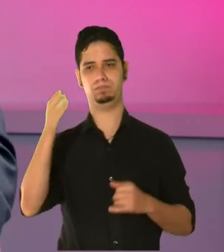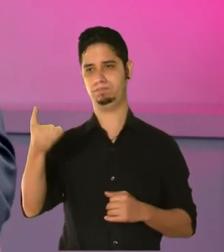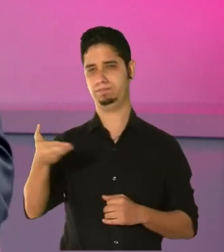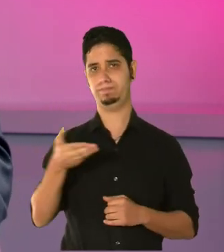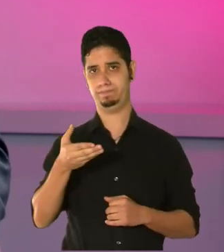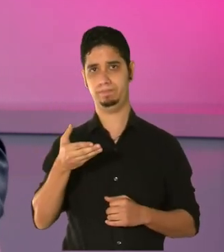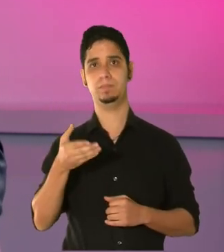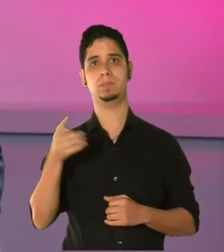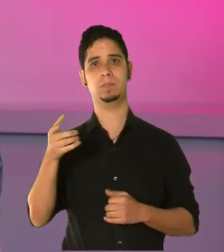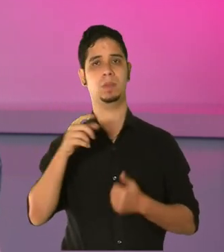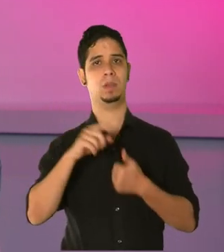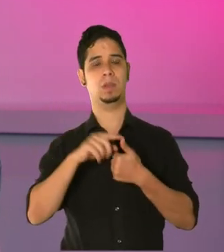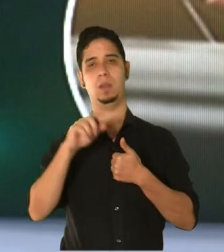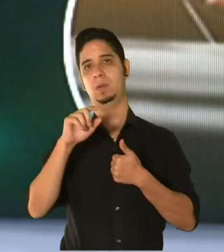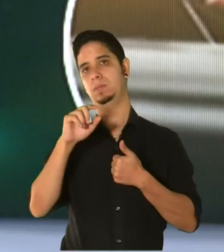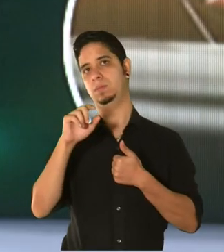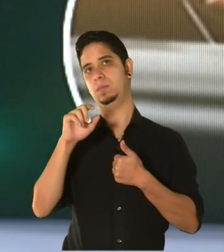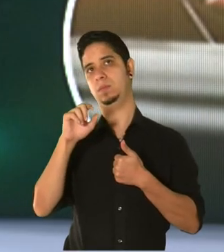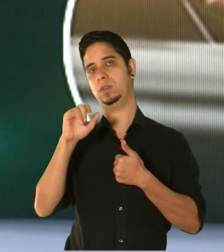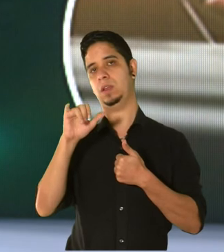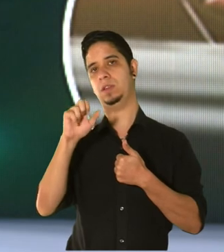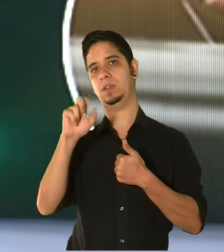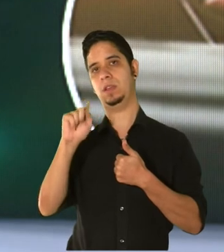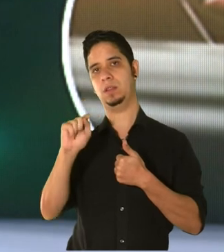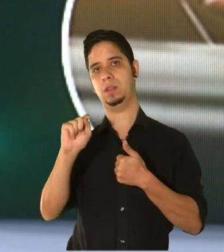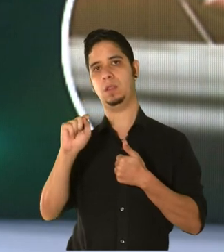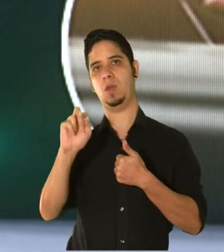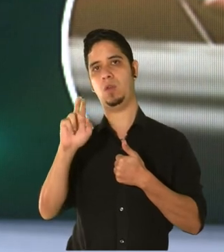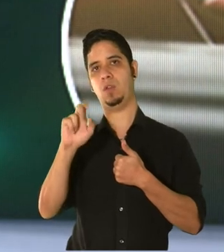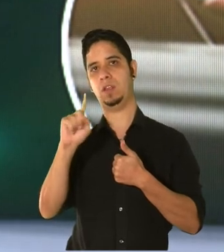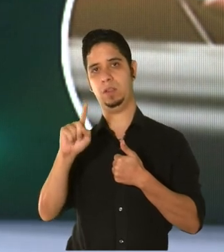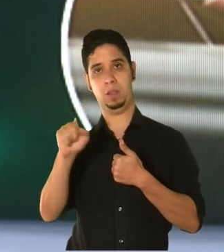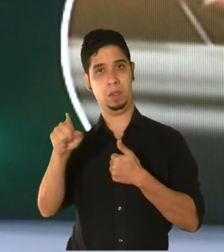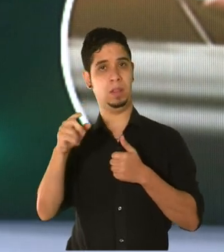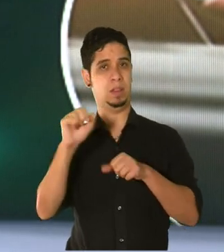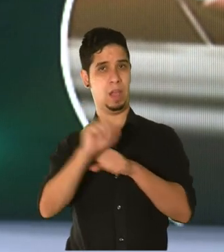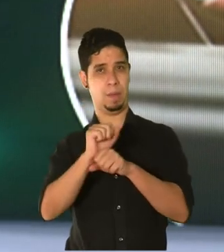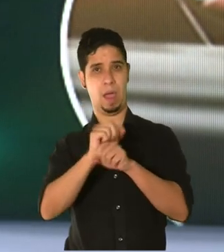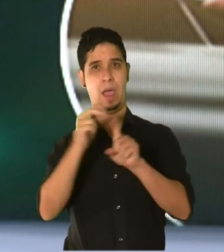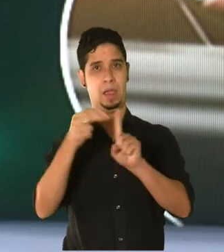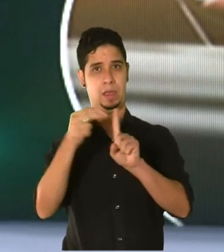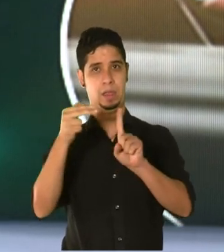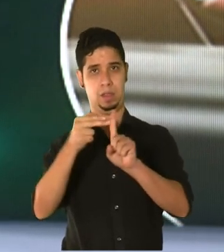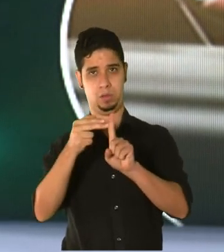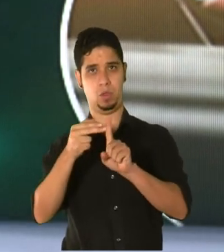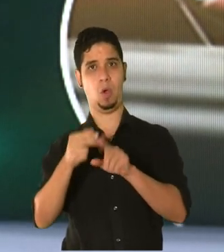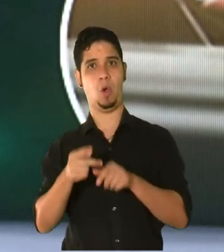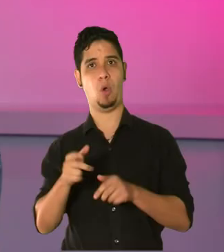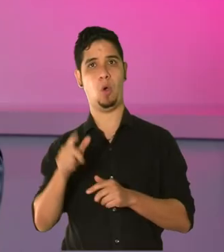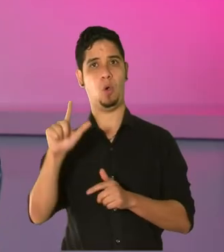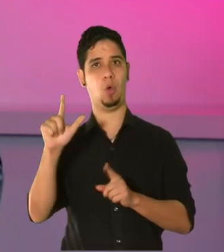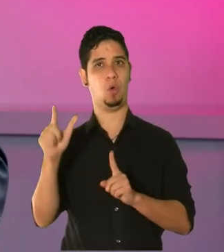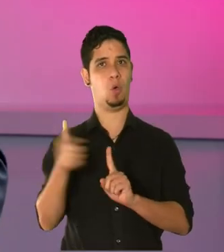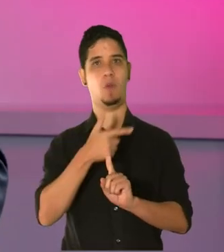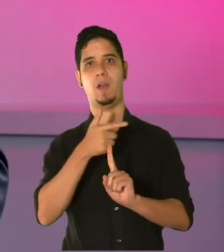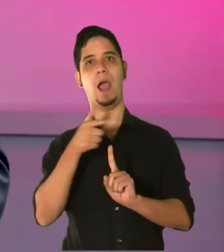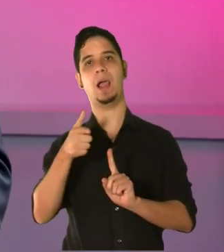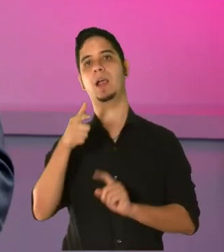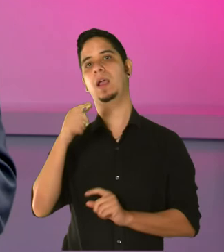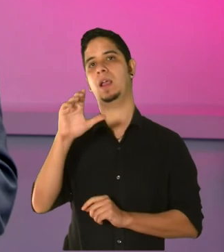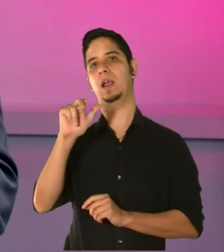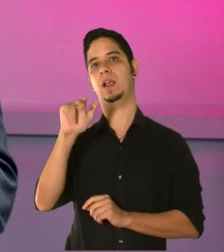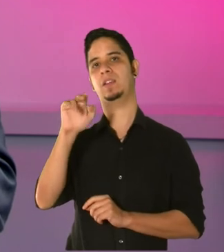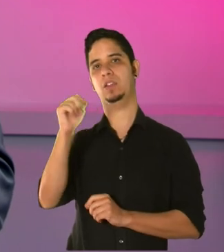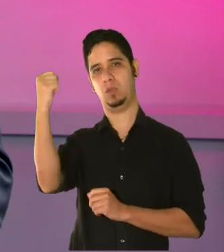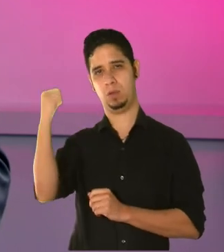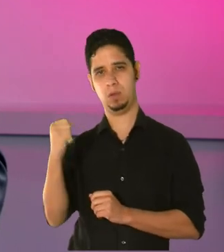yasser rodríguez directora de operaciones de hilton ponce golf and casino resort también nos visita